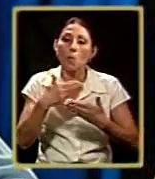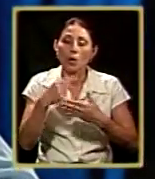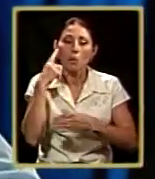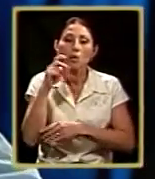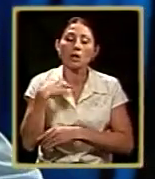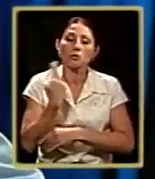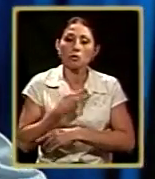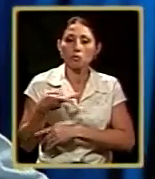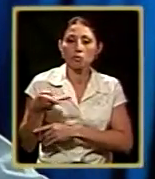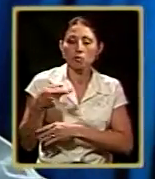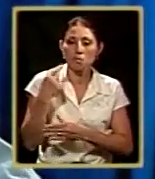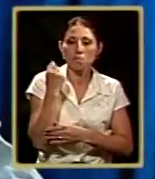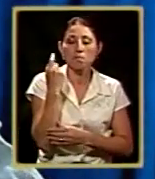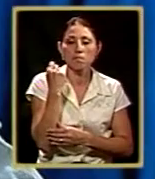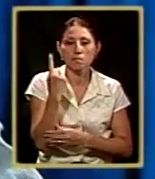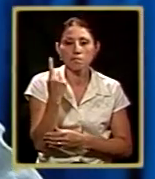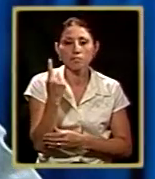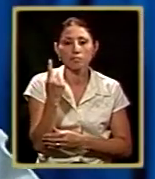comprendernos.